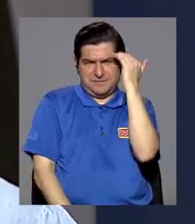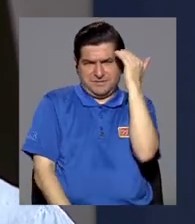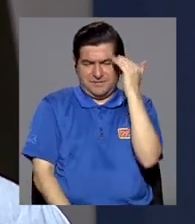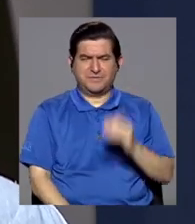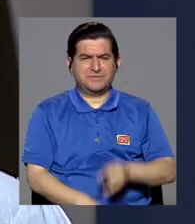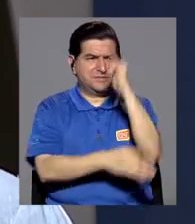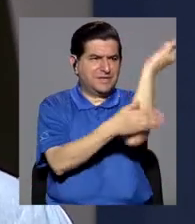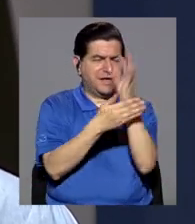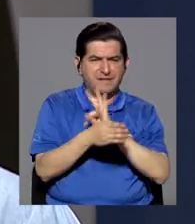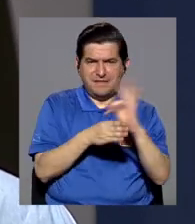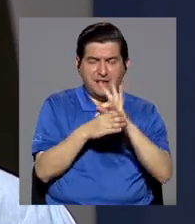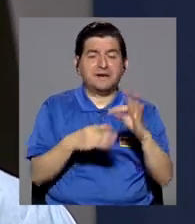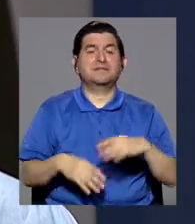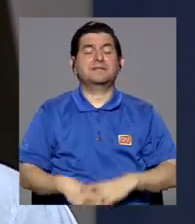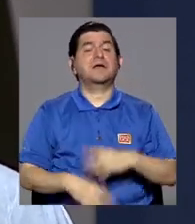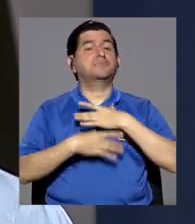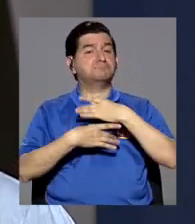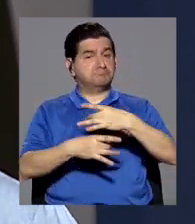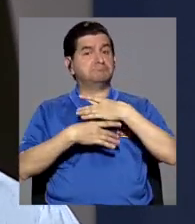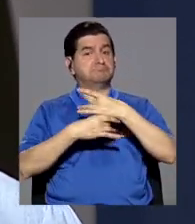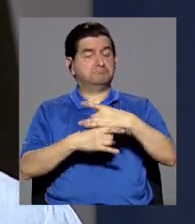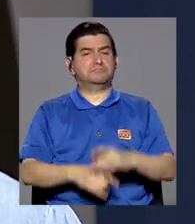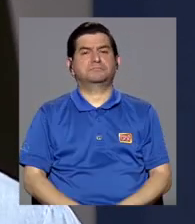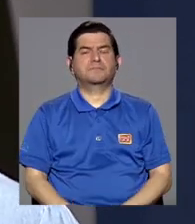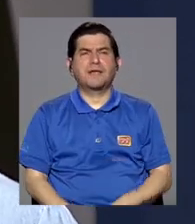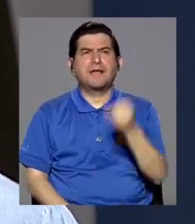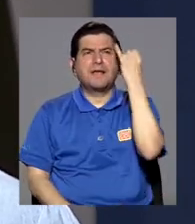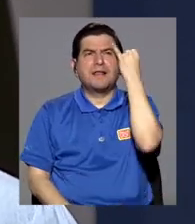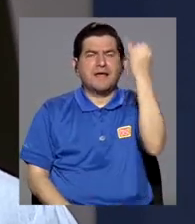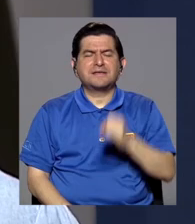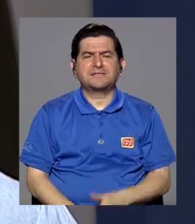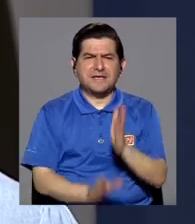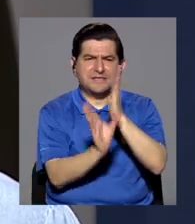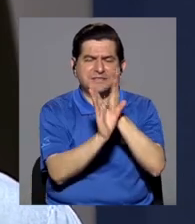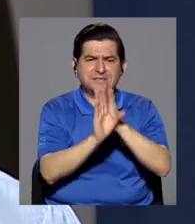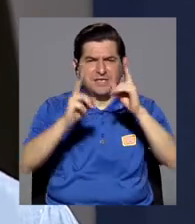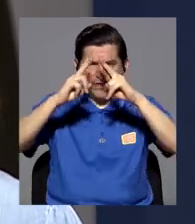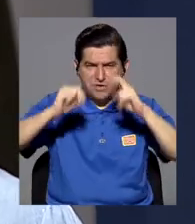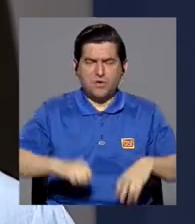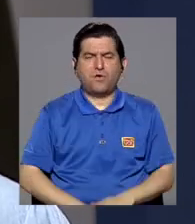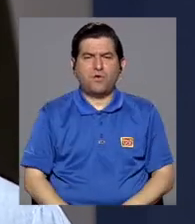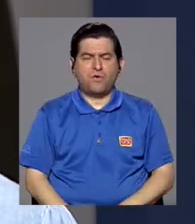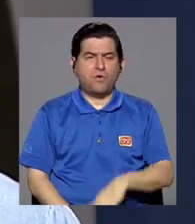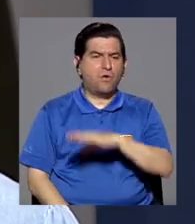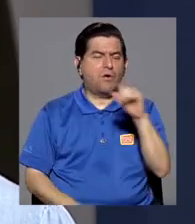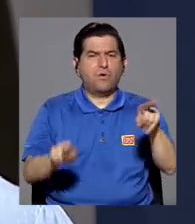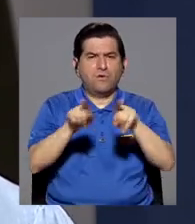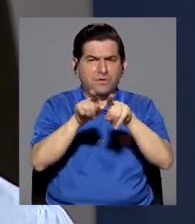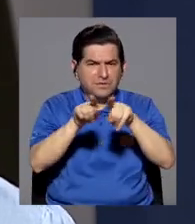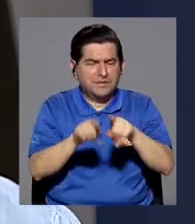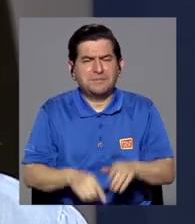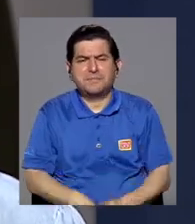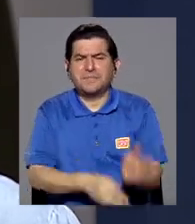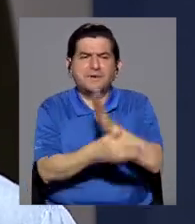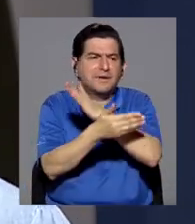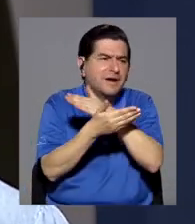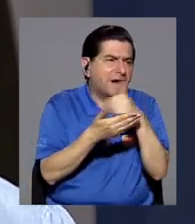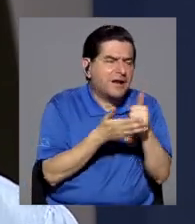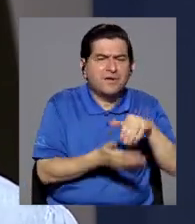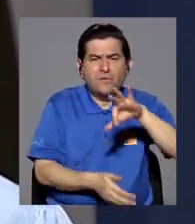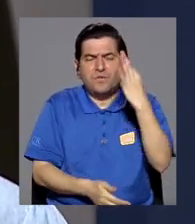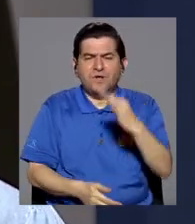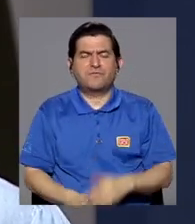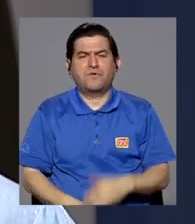de la terapia es muy interesante ver por ejemplo como los postulados del psicoanálisis de freud o como las bancarias artísticas o como algunas